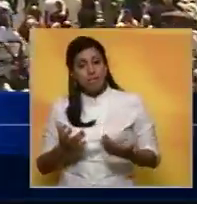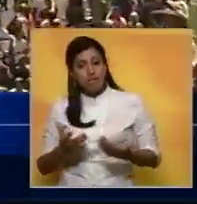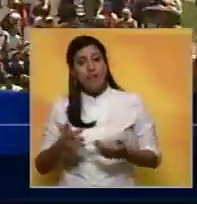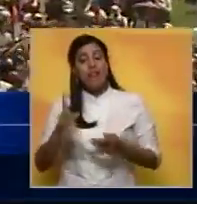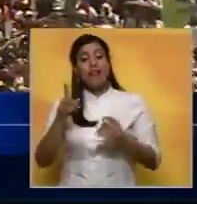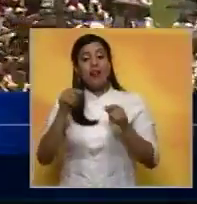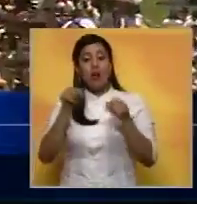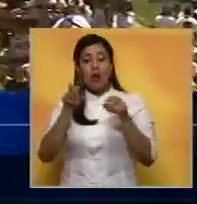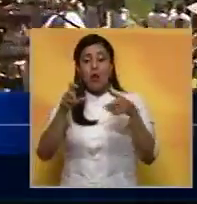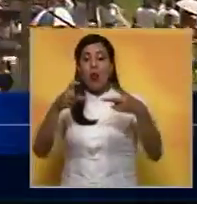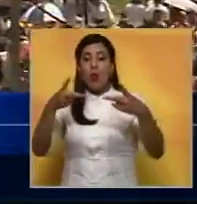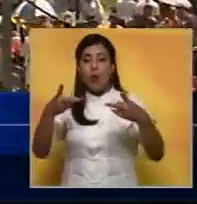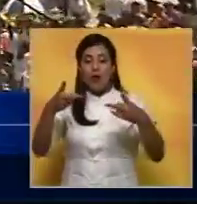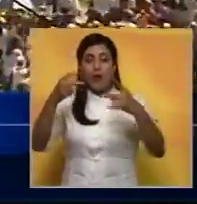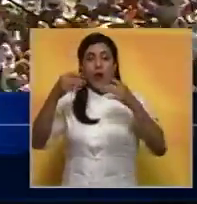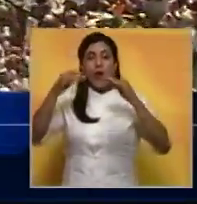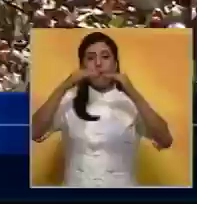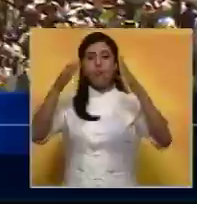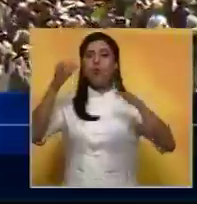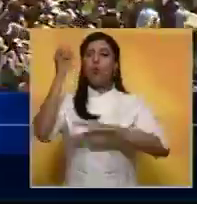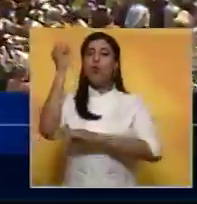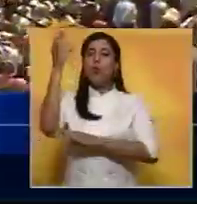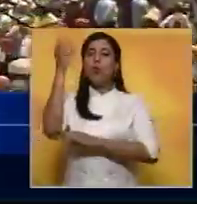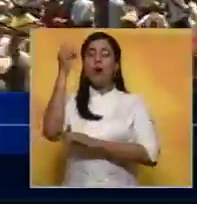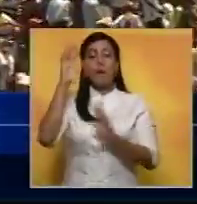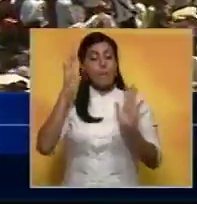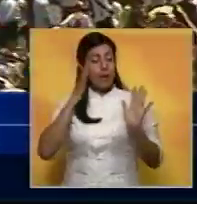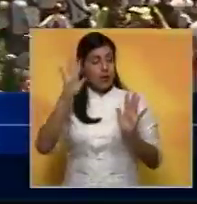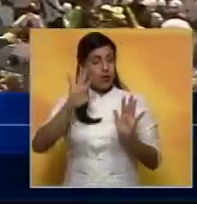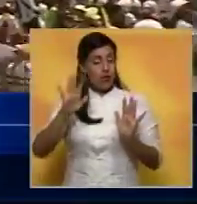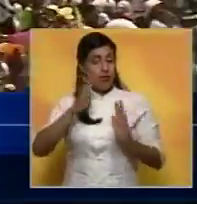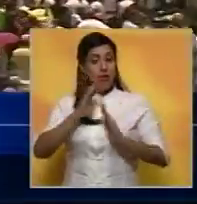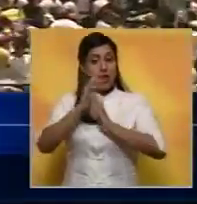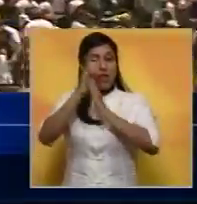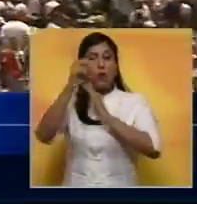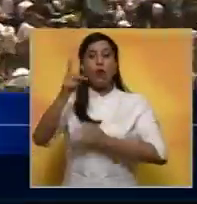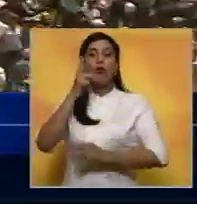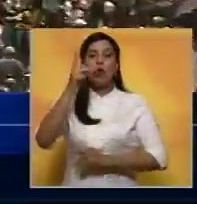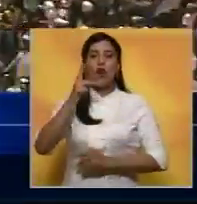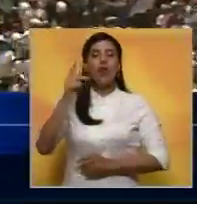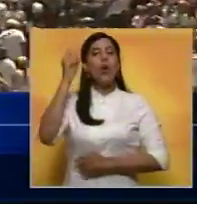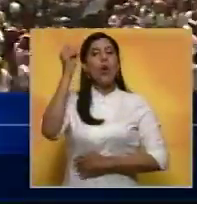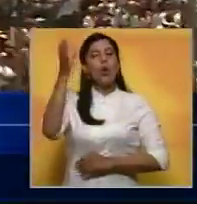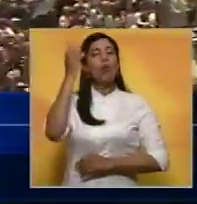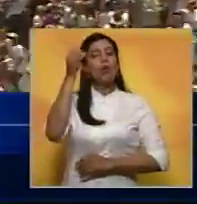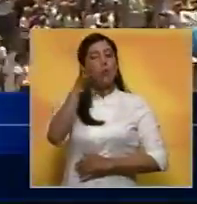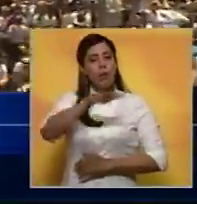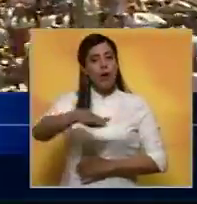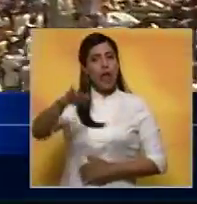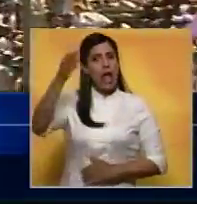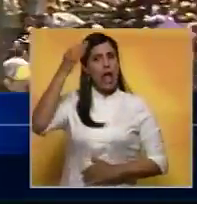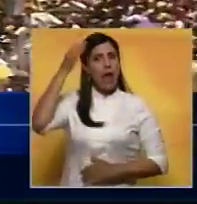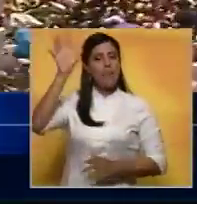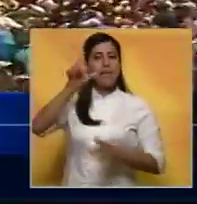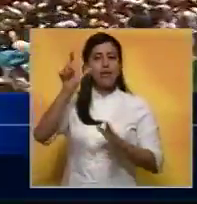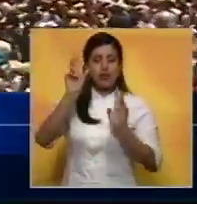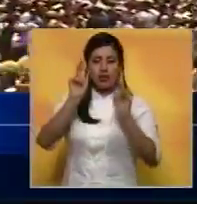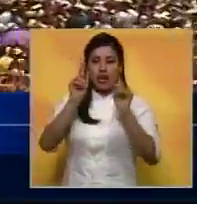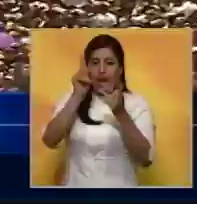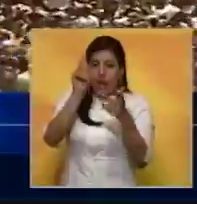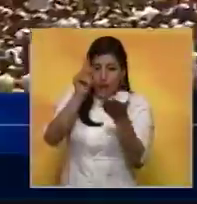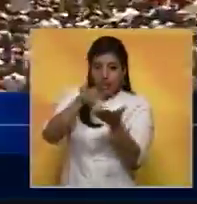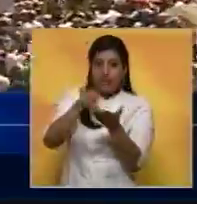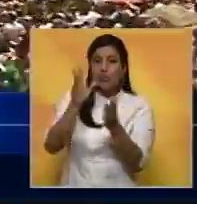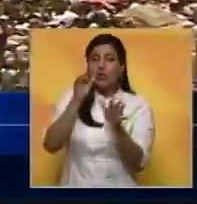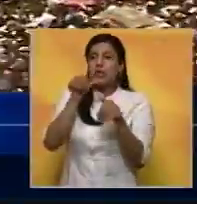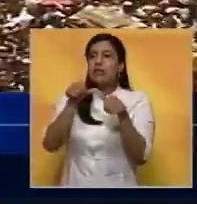está colocada una tarima desde donde suponemos los líderes políticos van a dirigirse a los presentes que